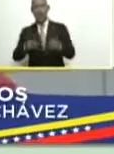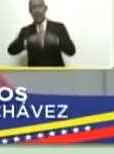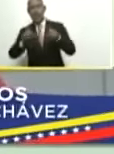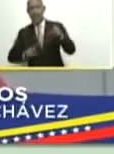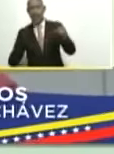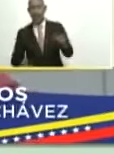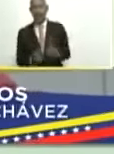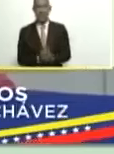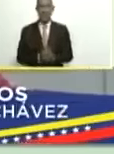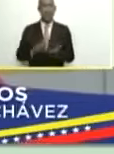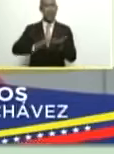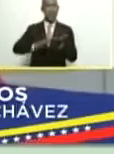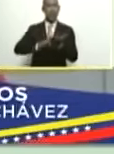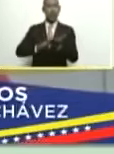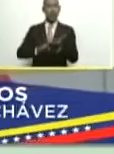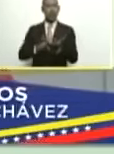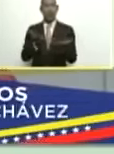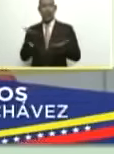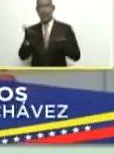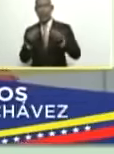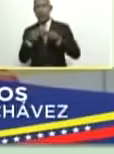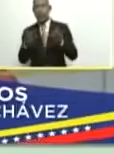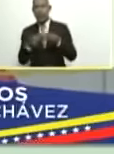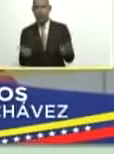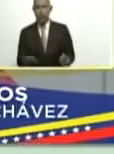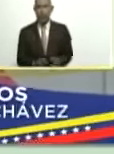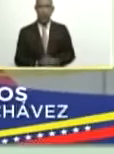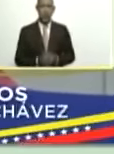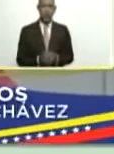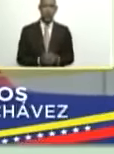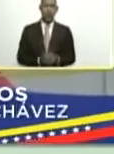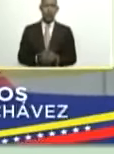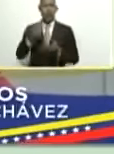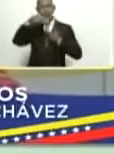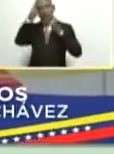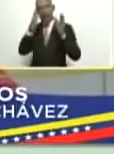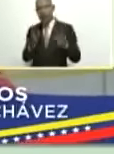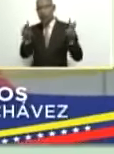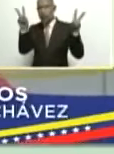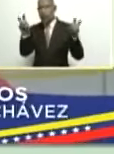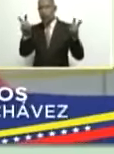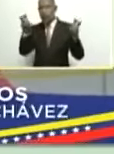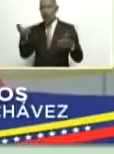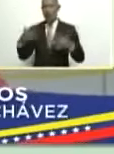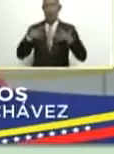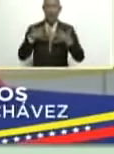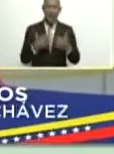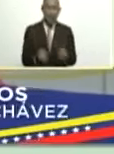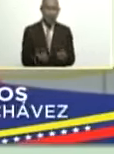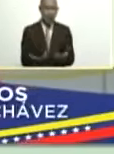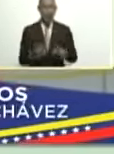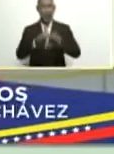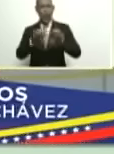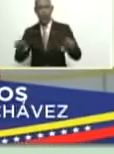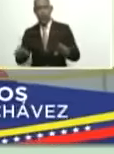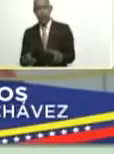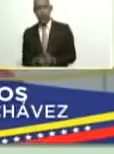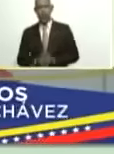las soluciones para los servicios públicos, para atender los temas de la salud, de la